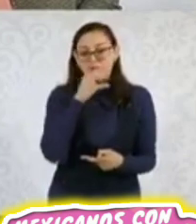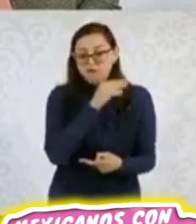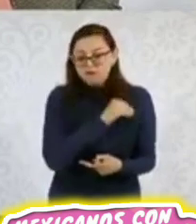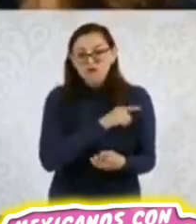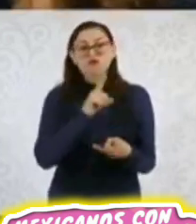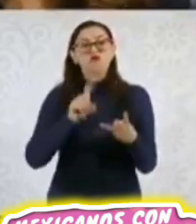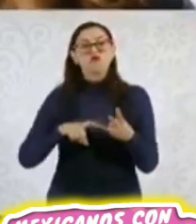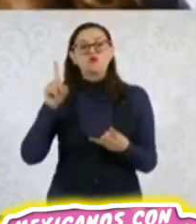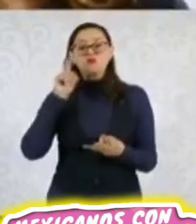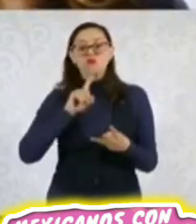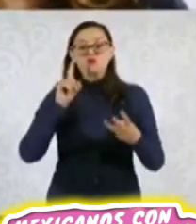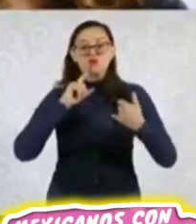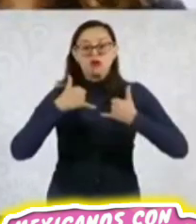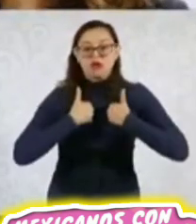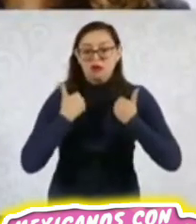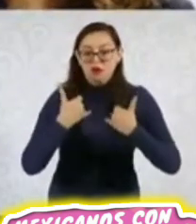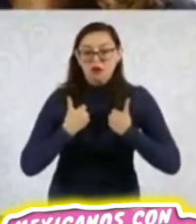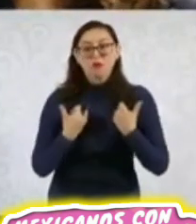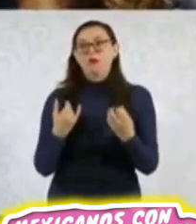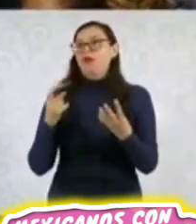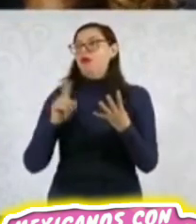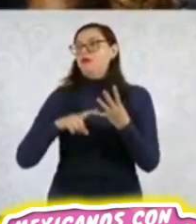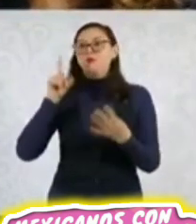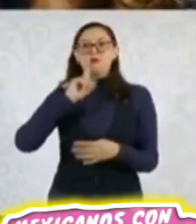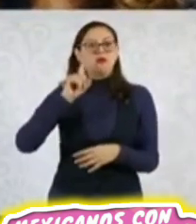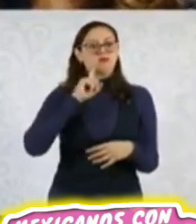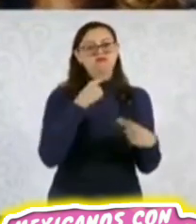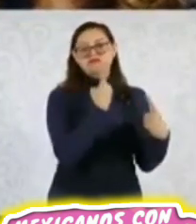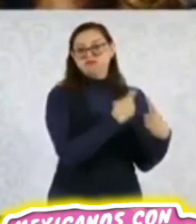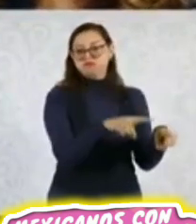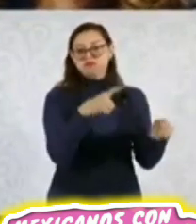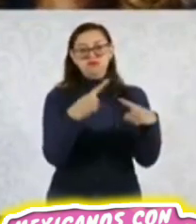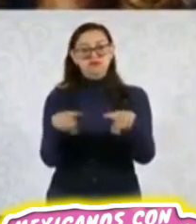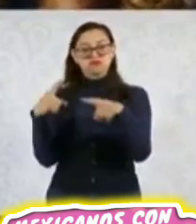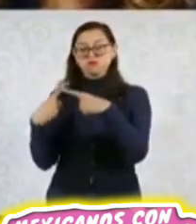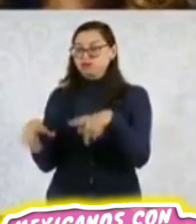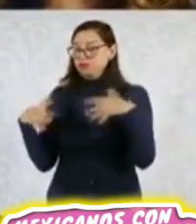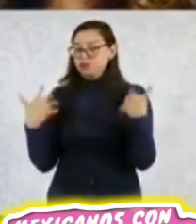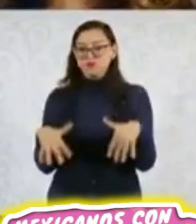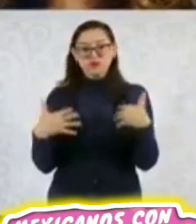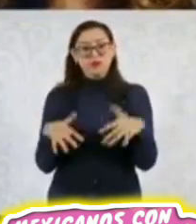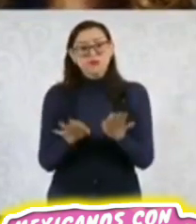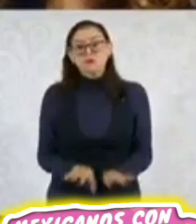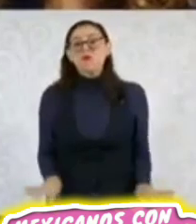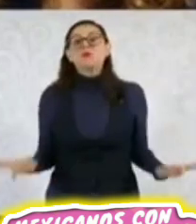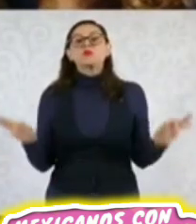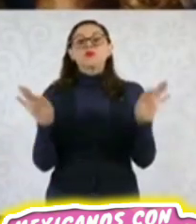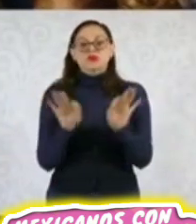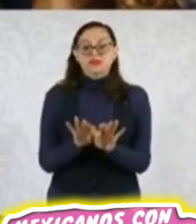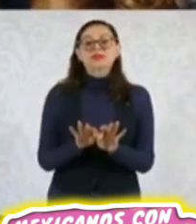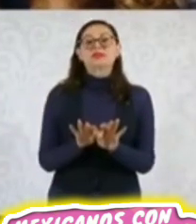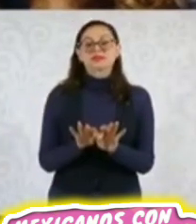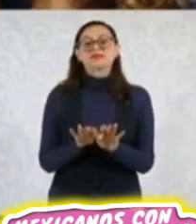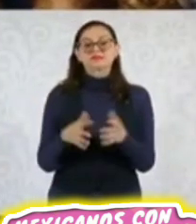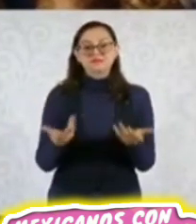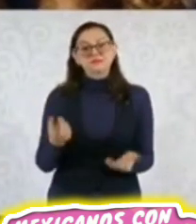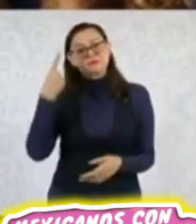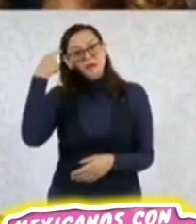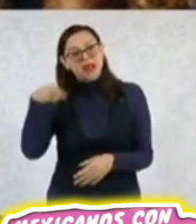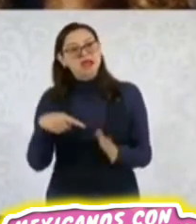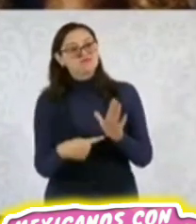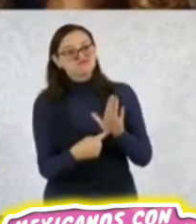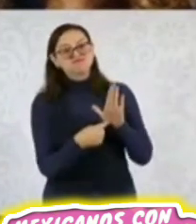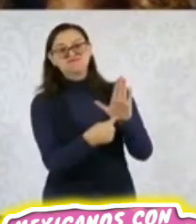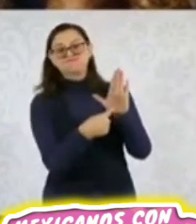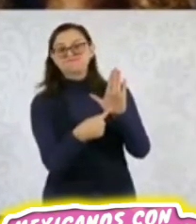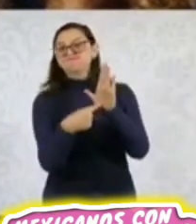jóvenes, de las mujeres en toda su diversidad. Entonces me parece que es un momento clave histórico para ser nombradas, visibilizadas y que